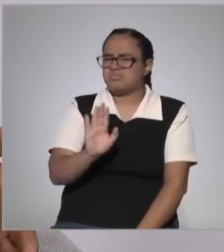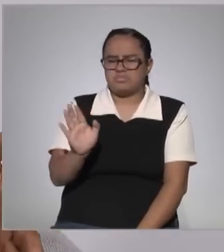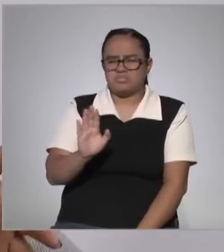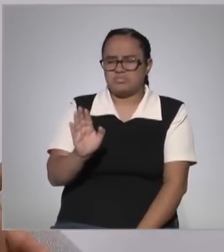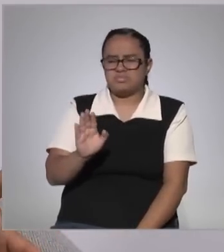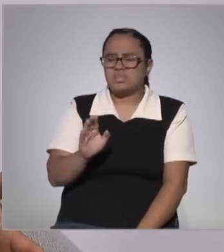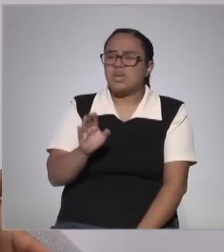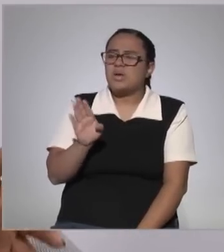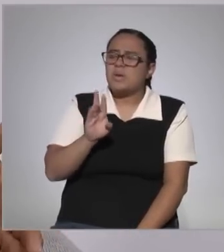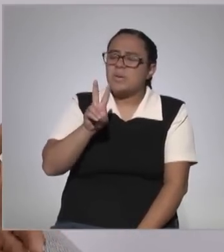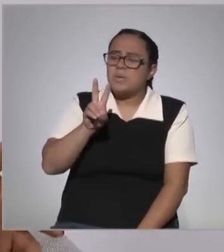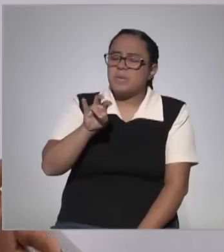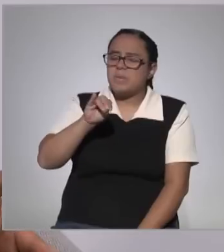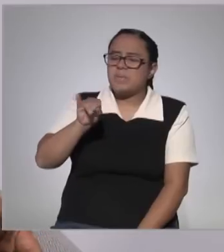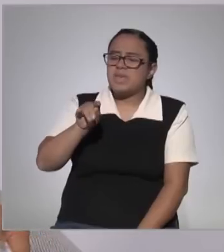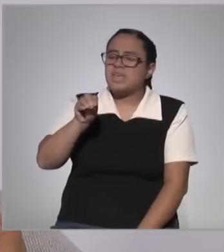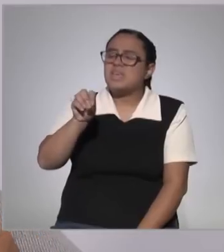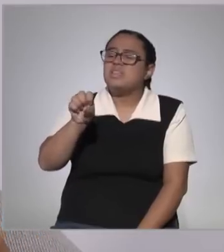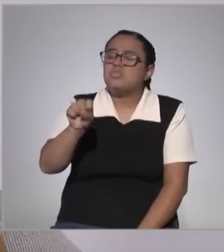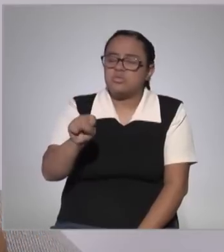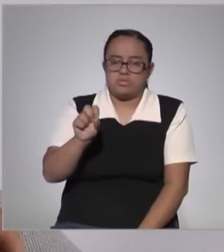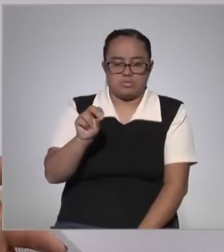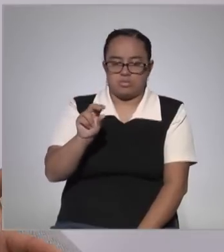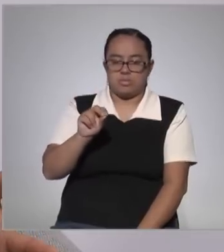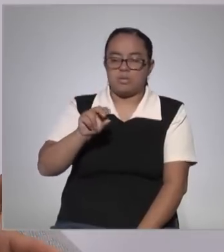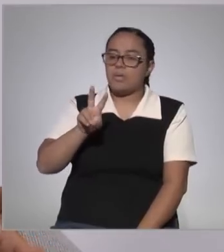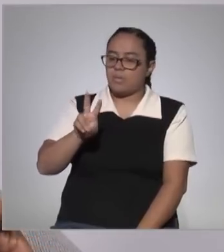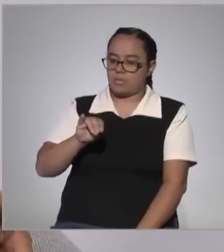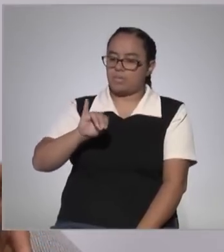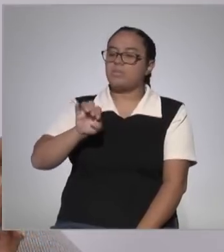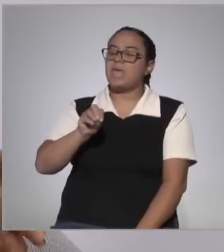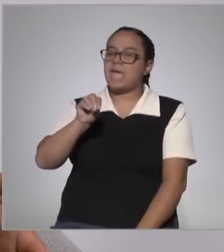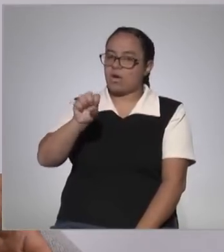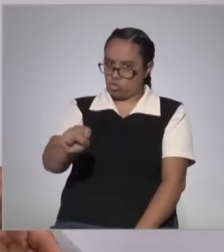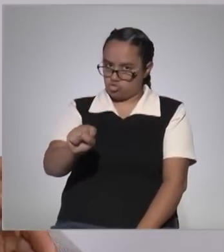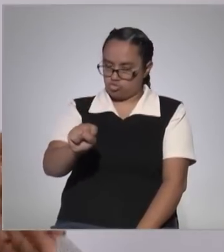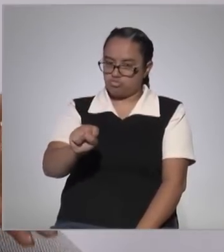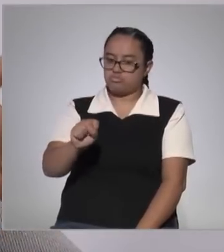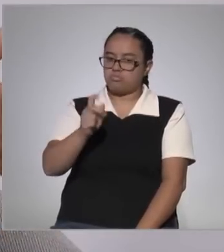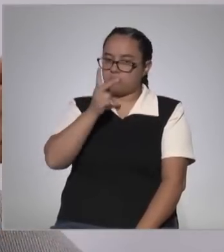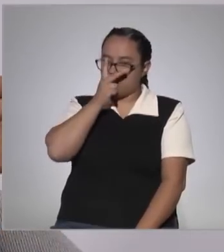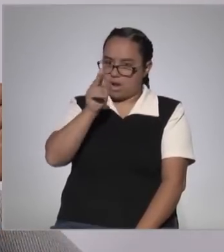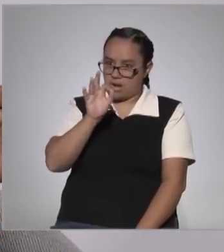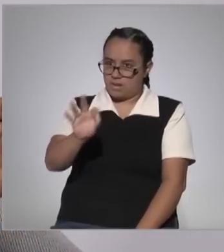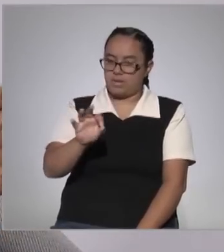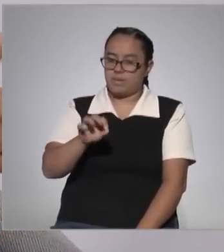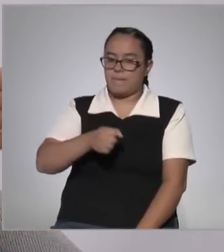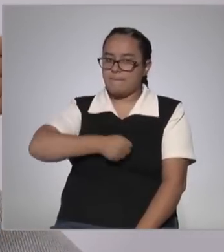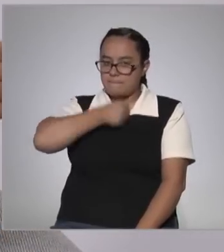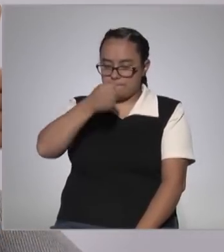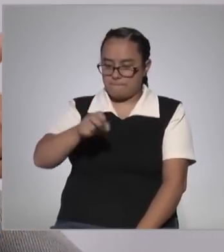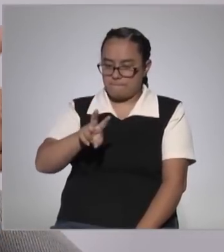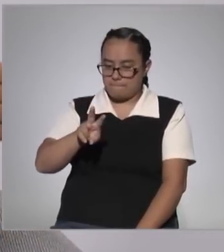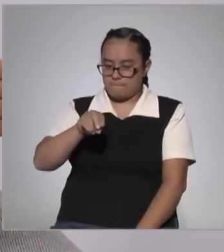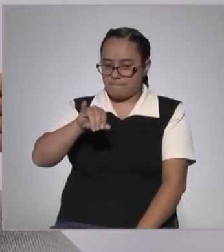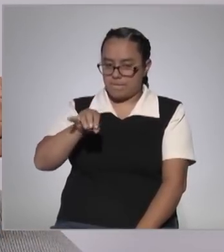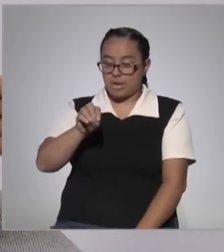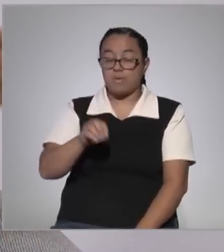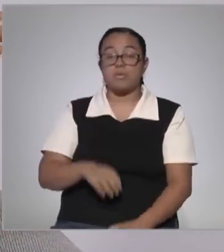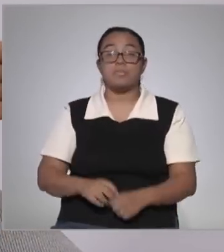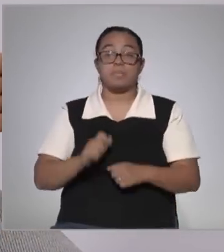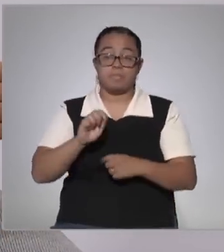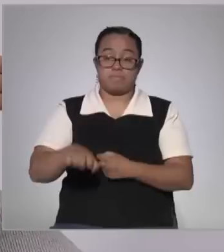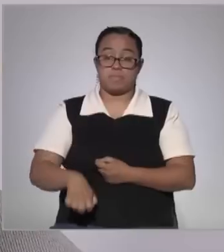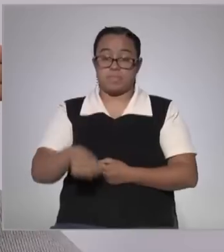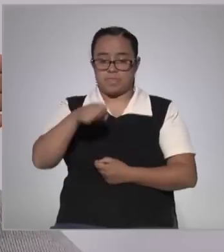son diminutivos, no son viejitos, son viejos. Y en esto que decíamos de la vejez en el